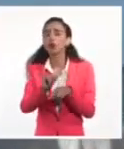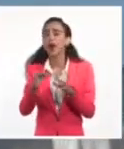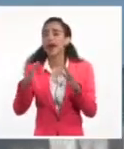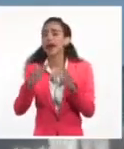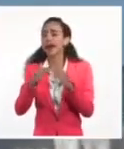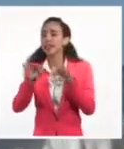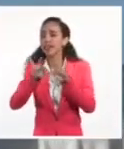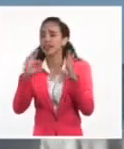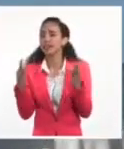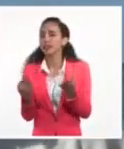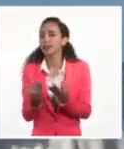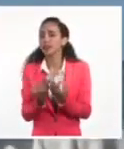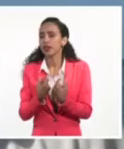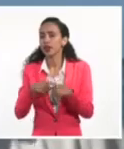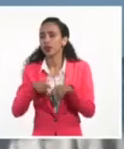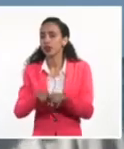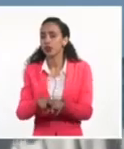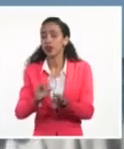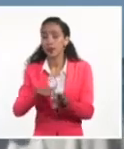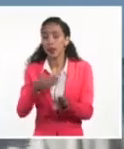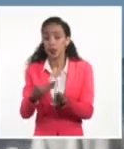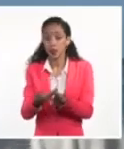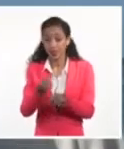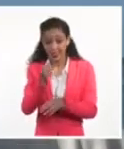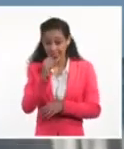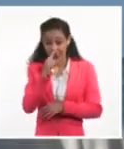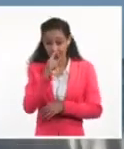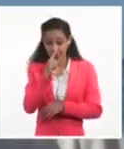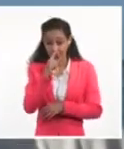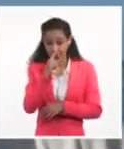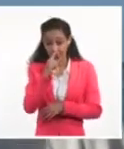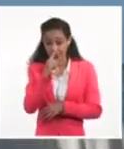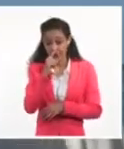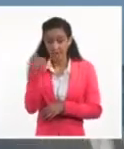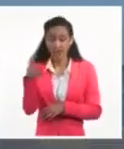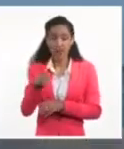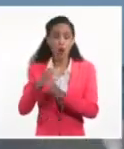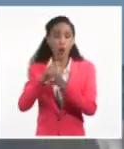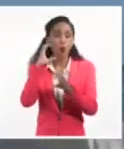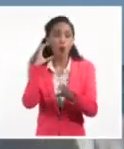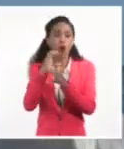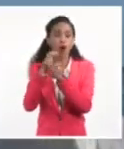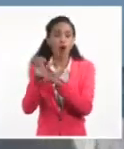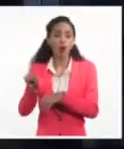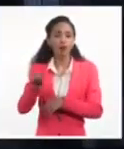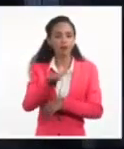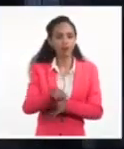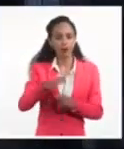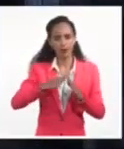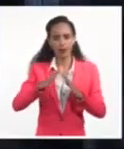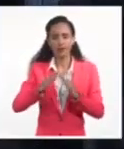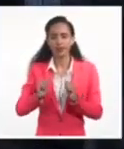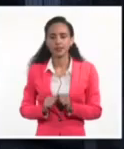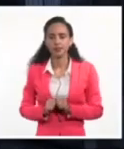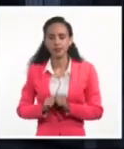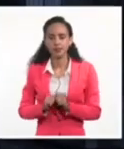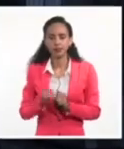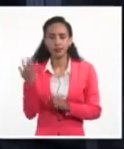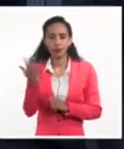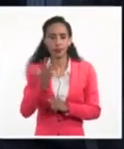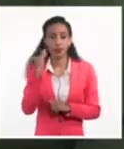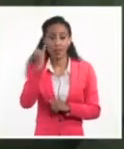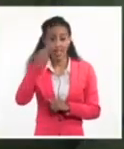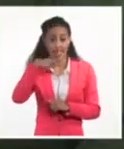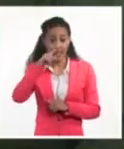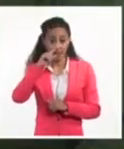familiares. Y ya cuando se termina, vienen las guaguas y te traen de nuevo para aquí. Ian puso a prueba